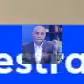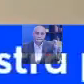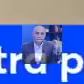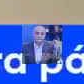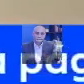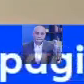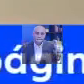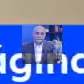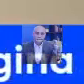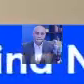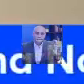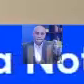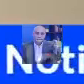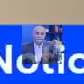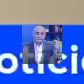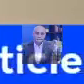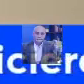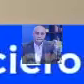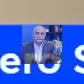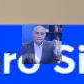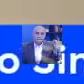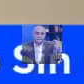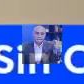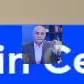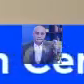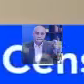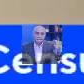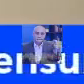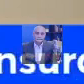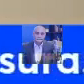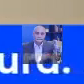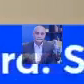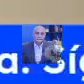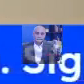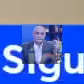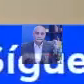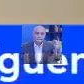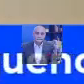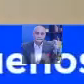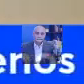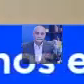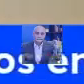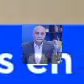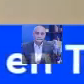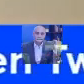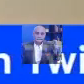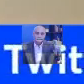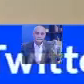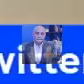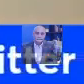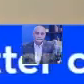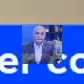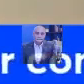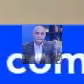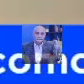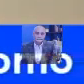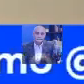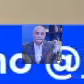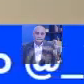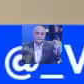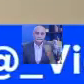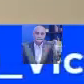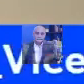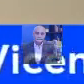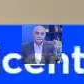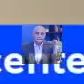orgullo la representación tan ejemplar que está haciendo de nuestra patria, de nuestro país,